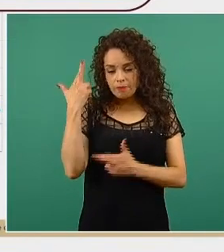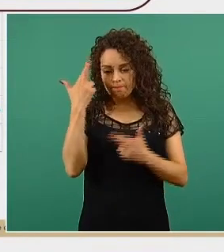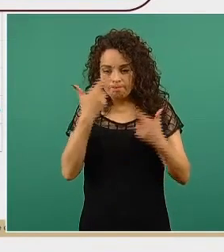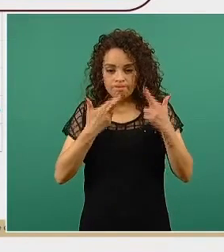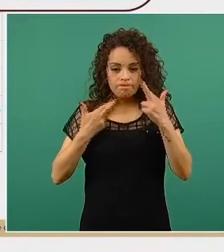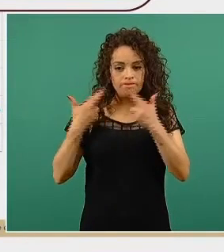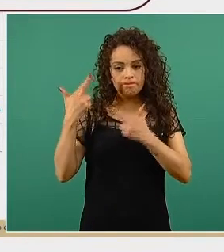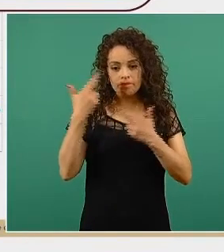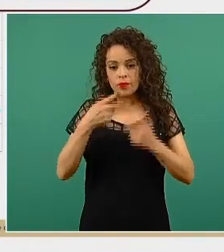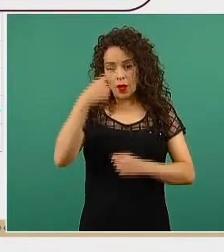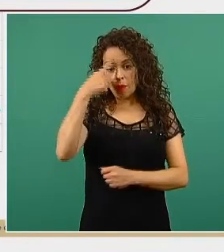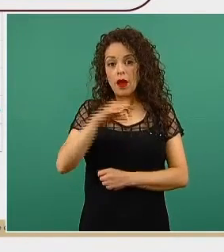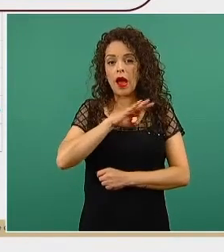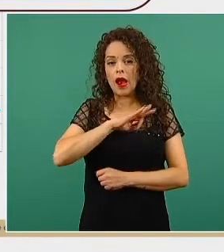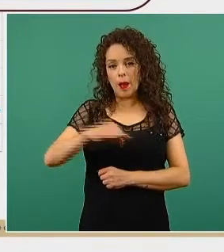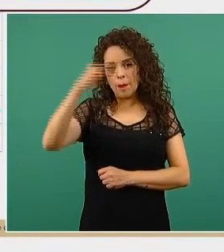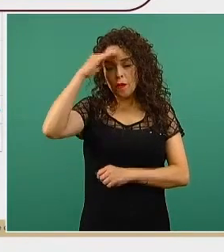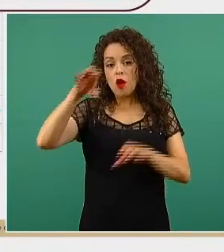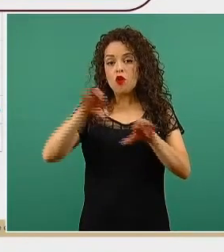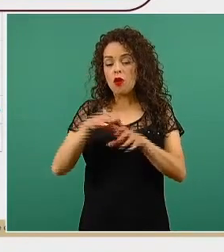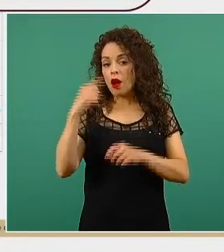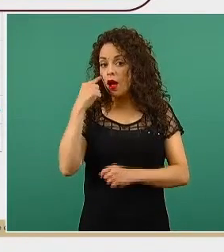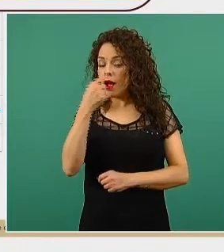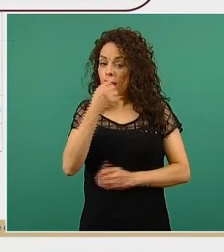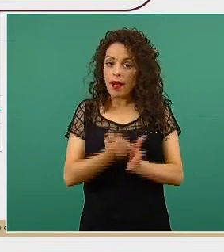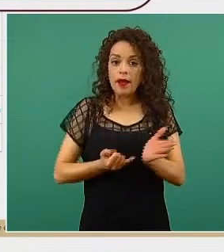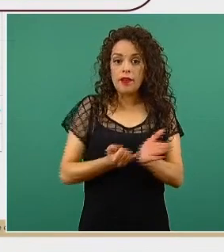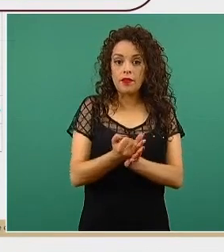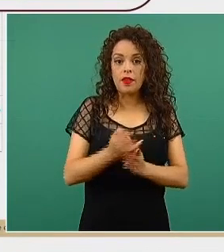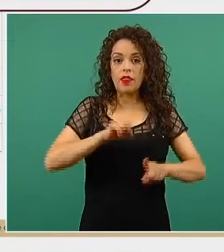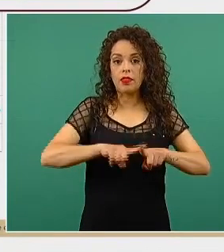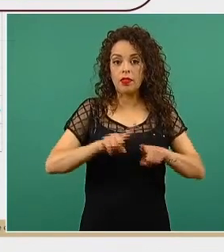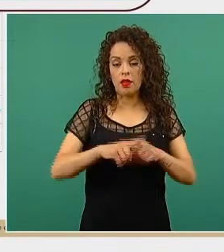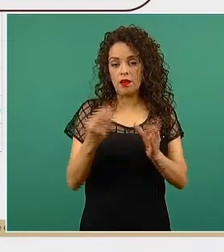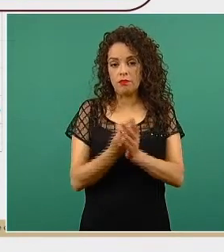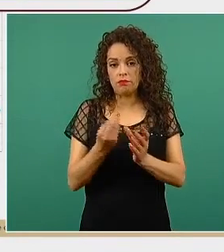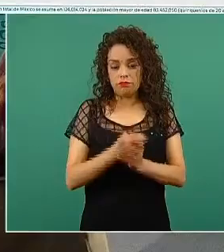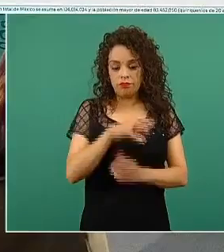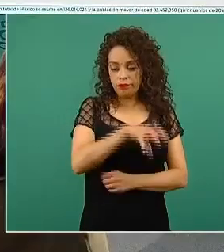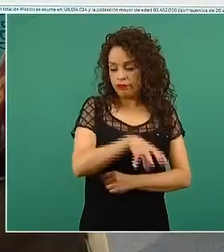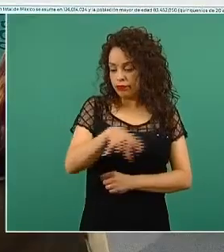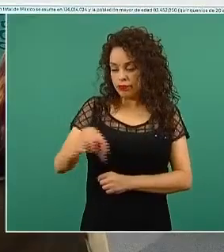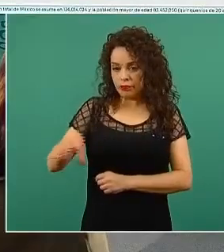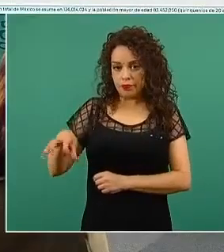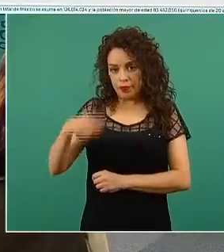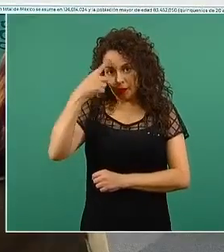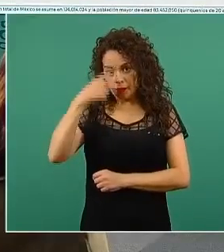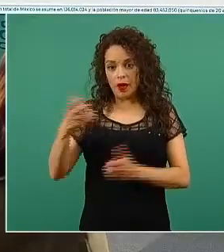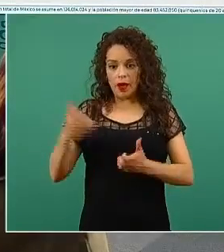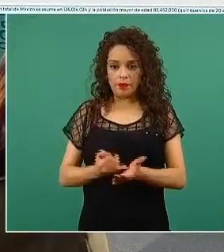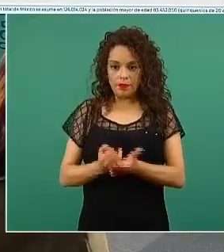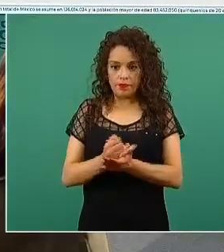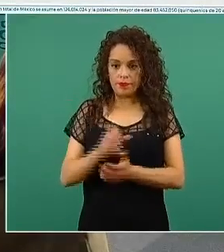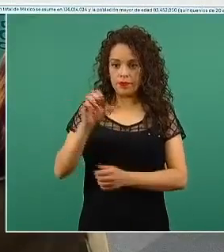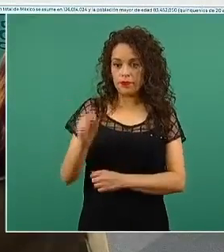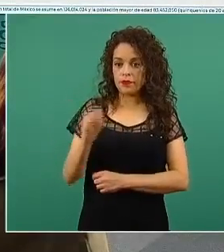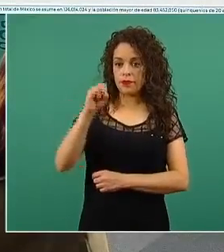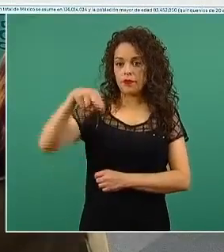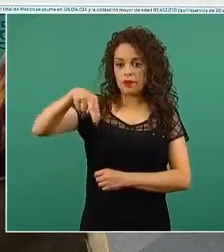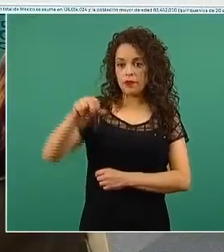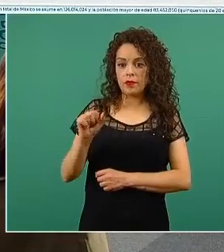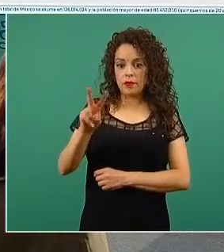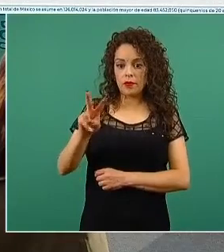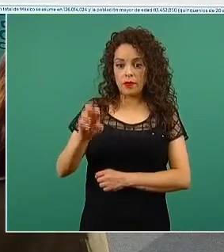necesarios para la toma de decisiones en los diferentes campos de la intervención. El SINAVE, el Sistema Nacional para Efectos